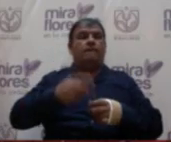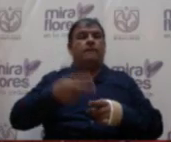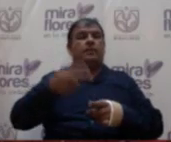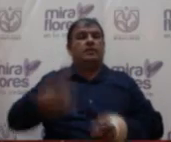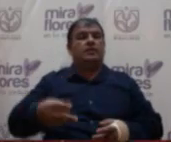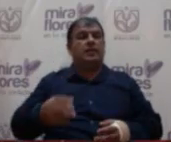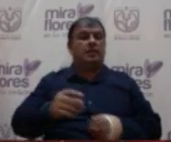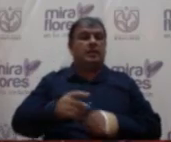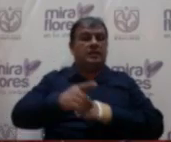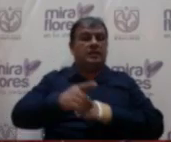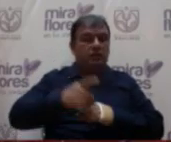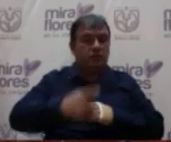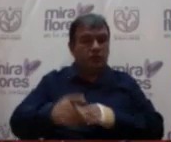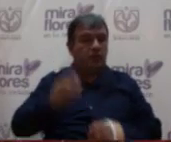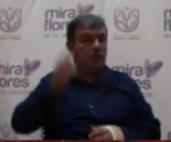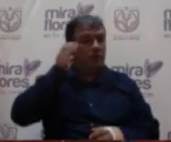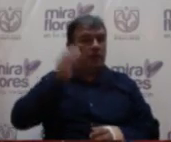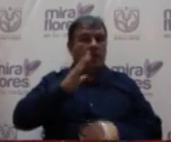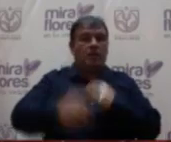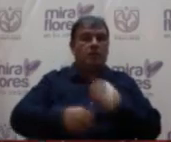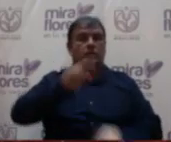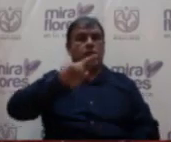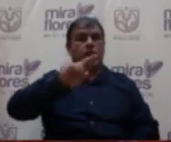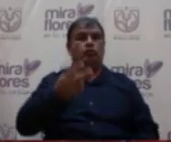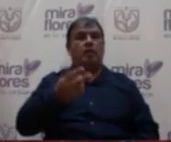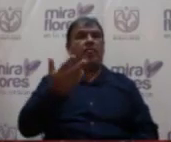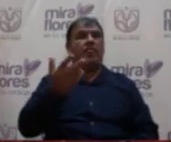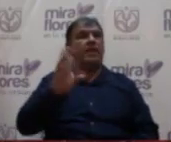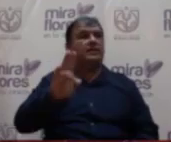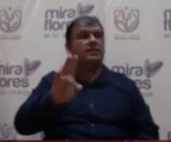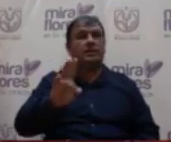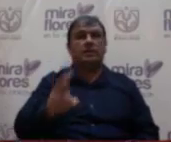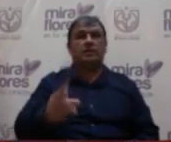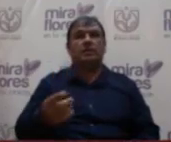Miraflores para el año fiscal 2017. Al debate.